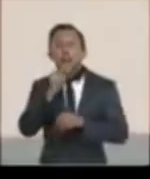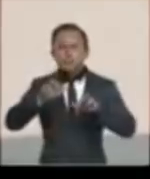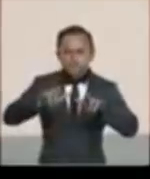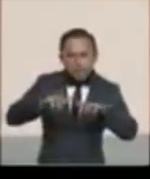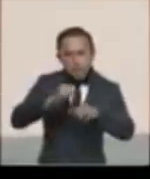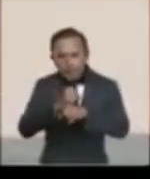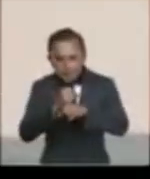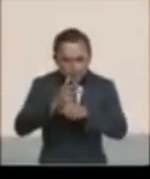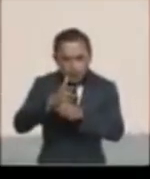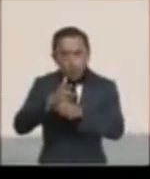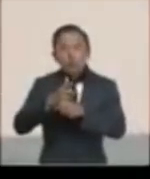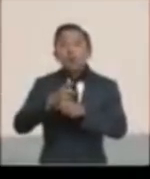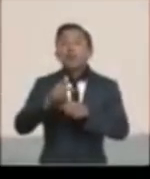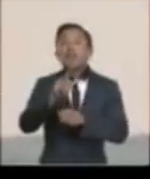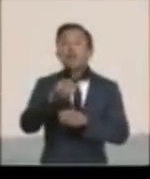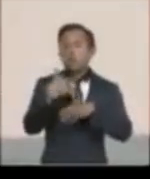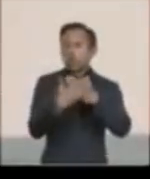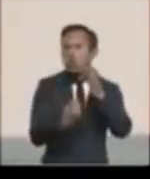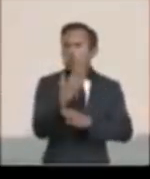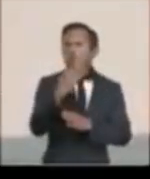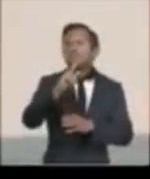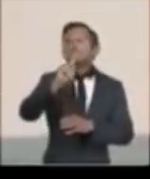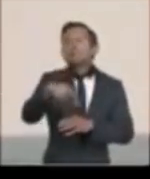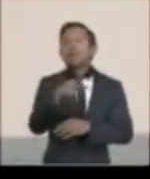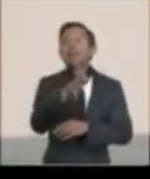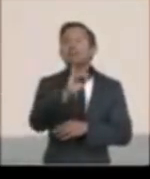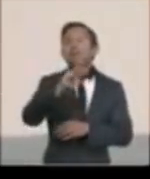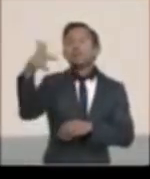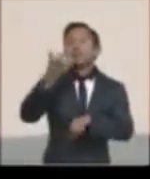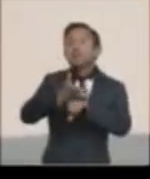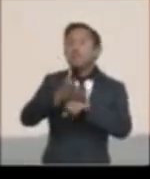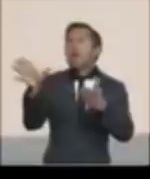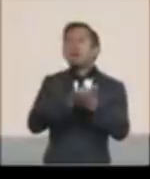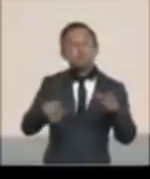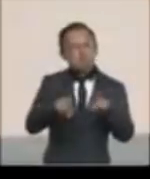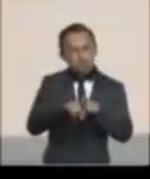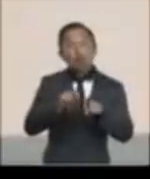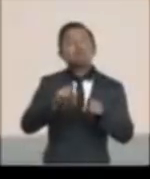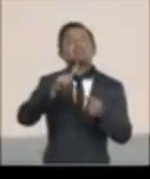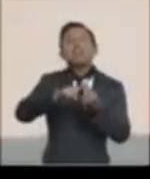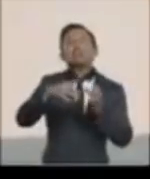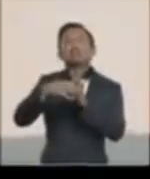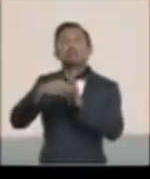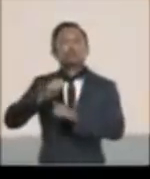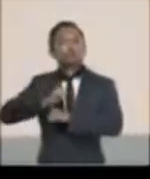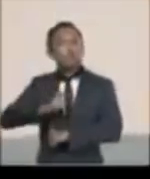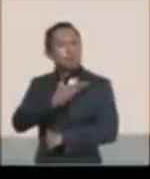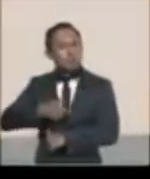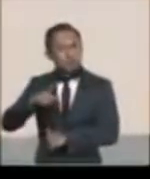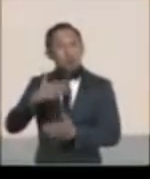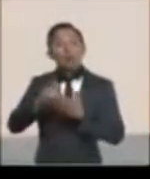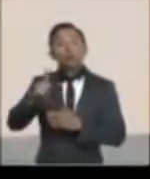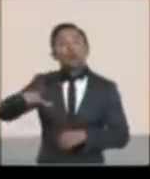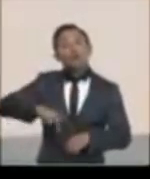dependa directamente del presidente, que nosotros cambiemos el sistema para que los gobernadores se pongan a jalar y dejen